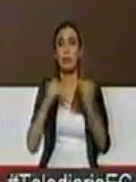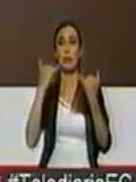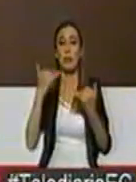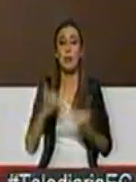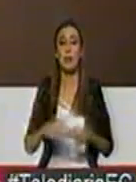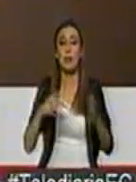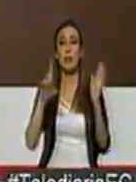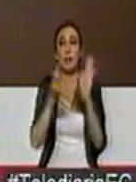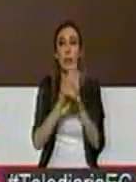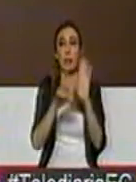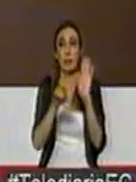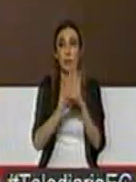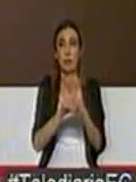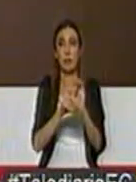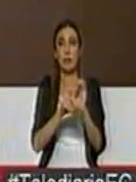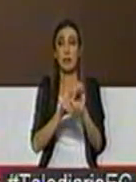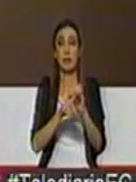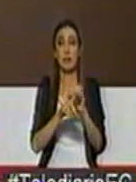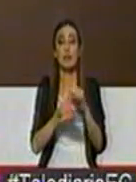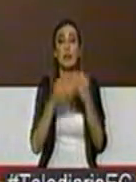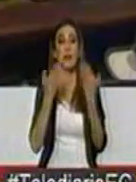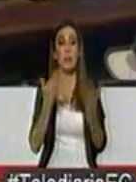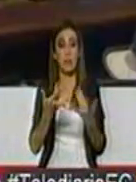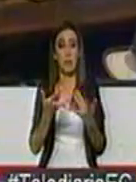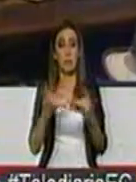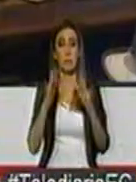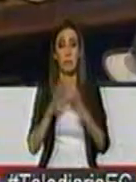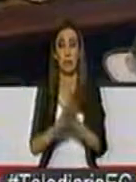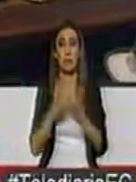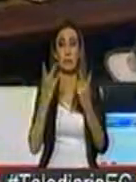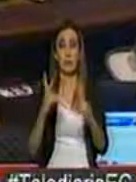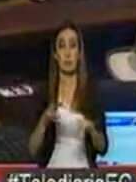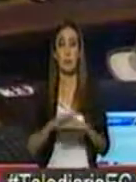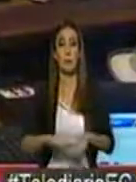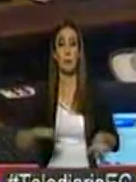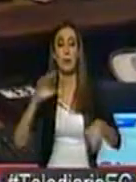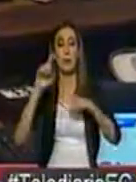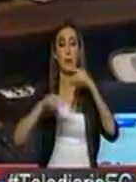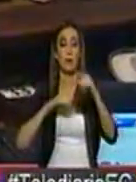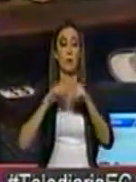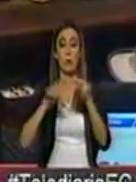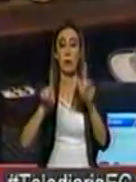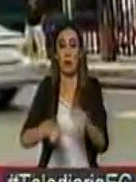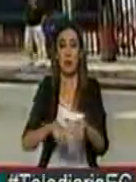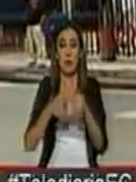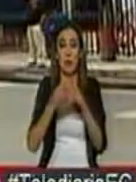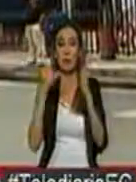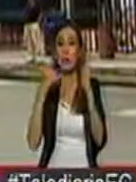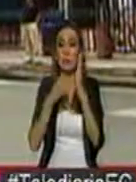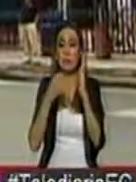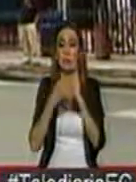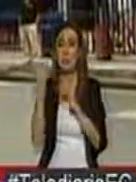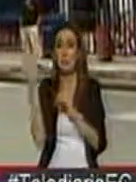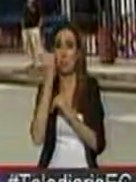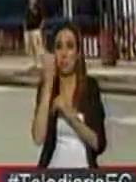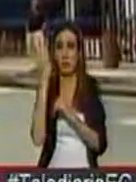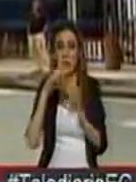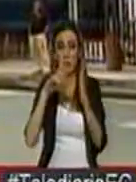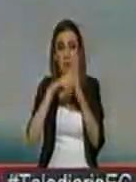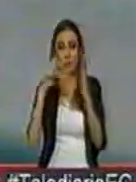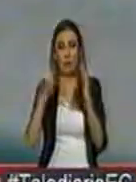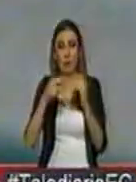los ecuatorianos la están esperando demasiado tiempo. Una vez que entre en vigencia la eliminación del impuesto verde, el Servicio de Rentas